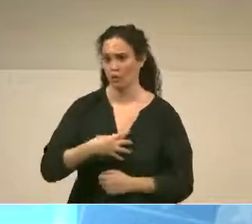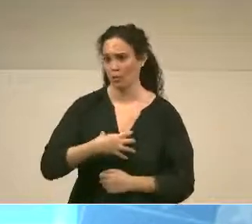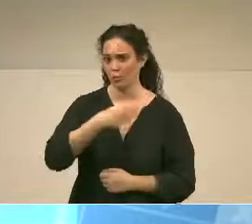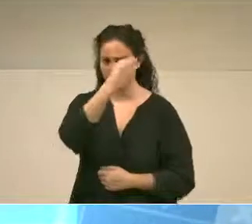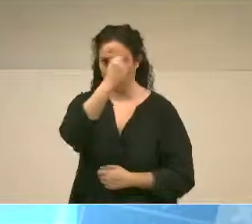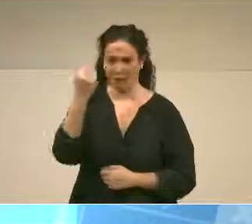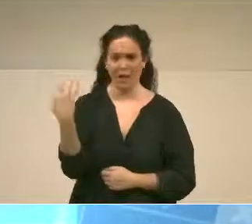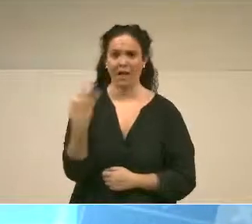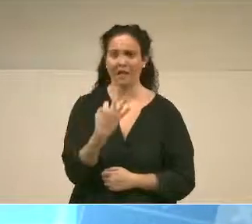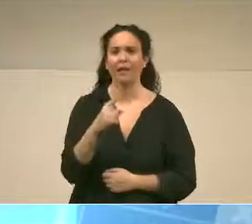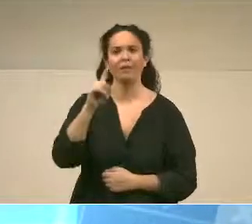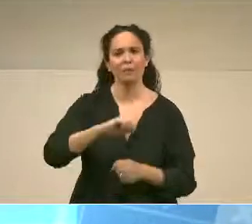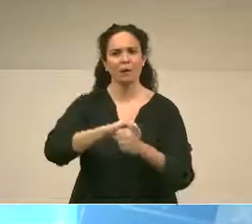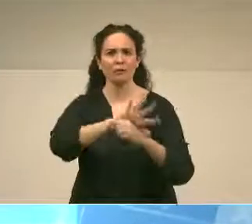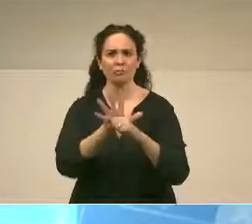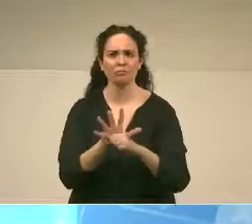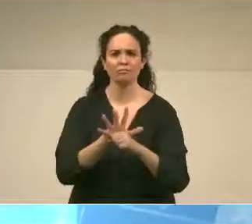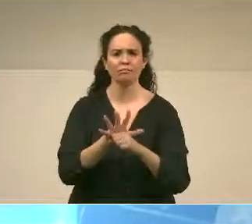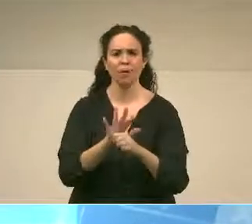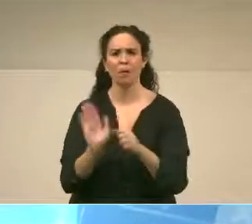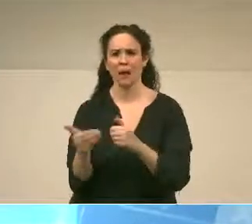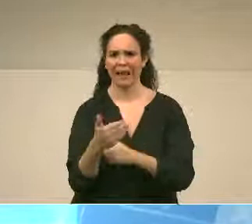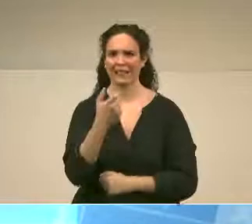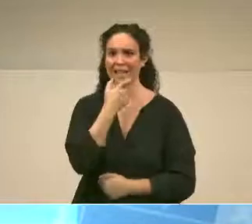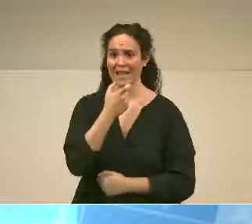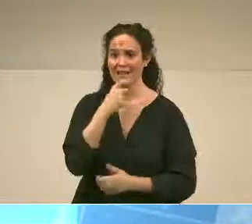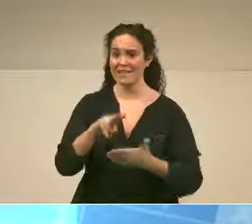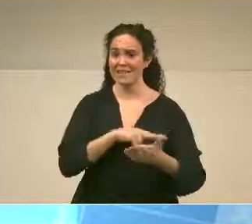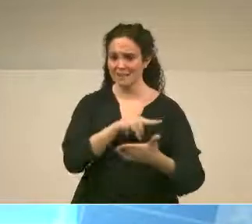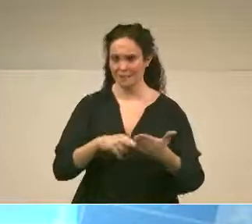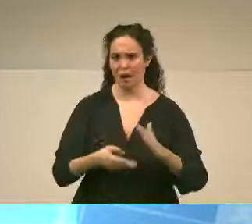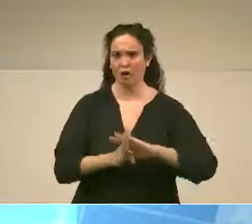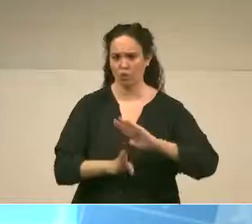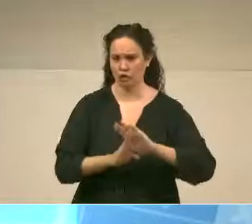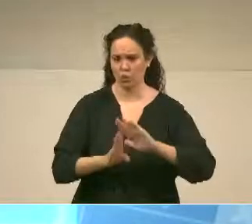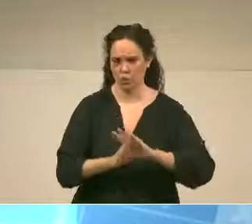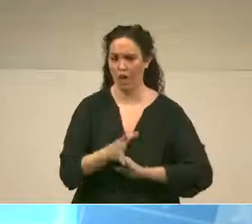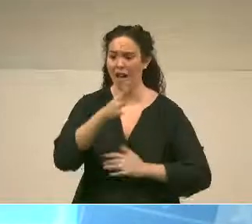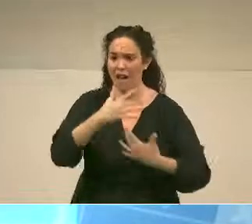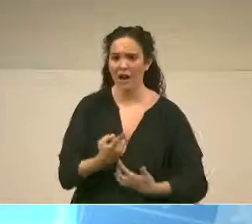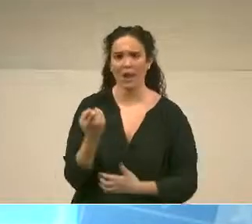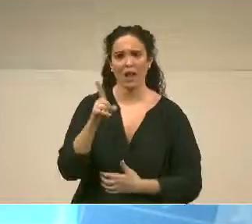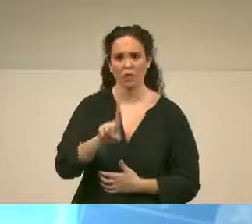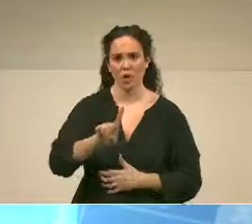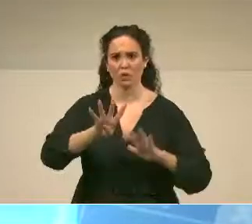aldaera britaniarra hor dagoela. Momentu honetan 109 kasu konfirmatu